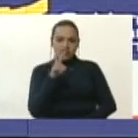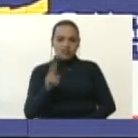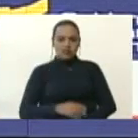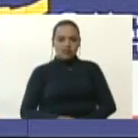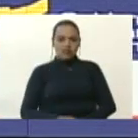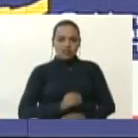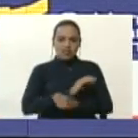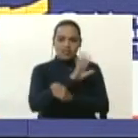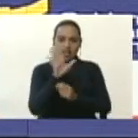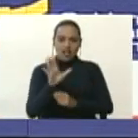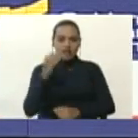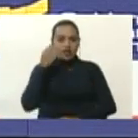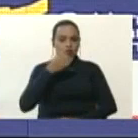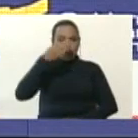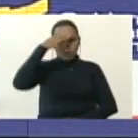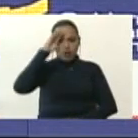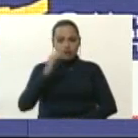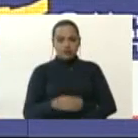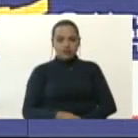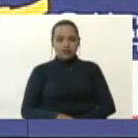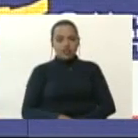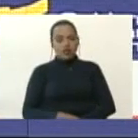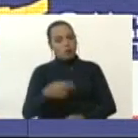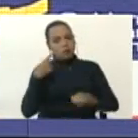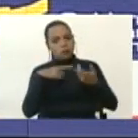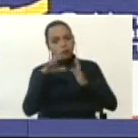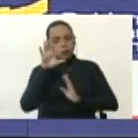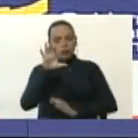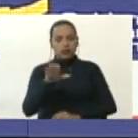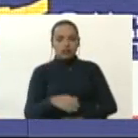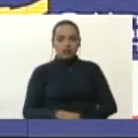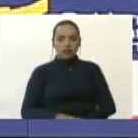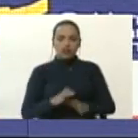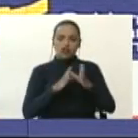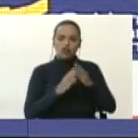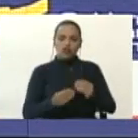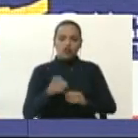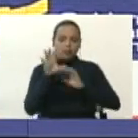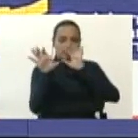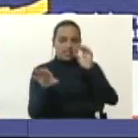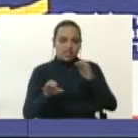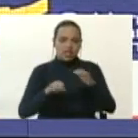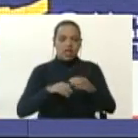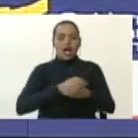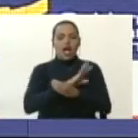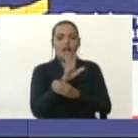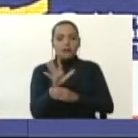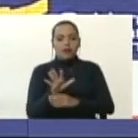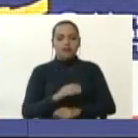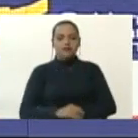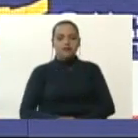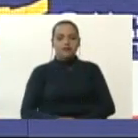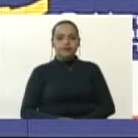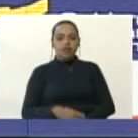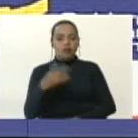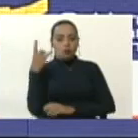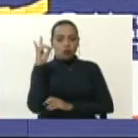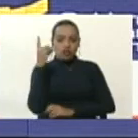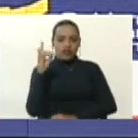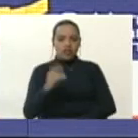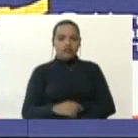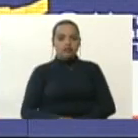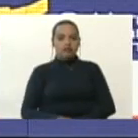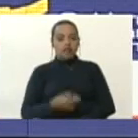en Cuba, en Nicaragua, en todos los países del ALBA, en Bolivia,